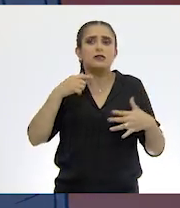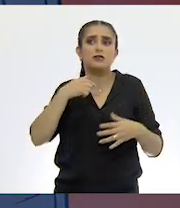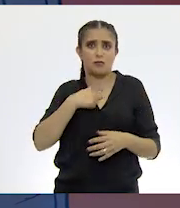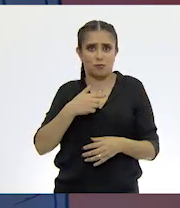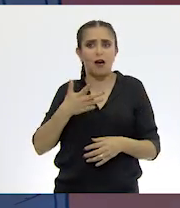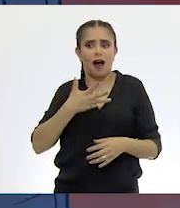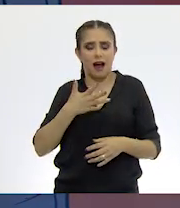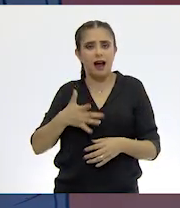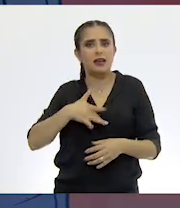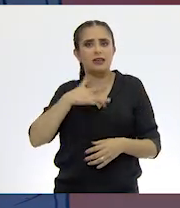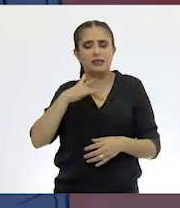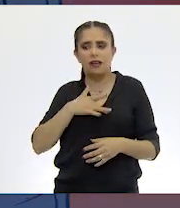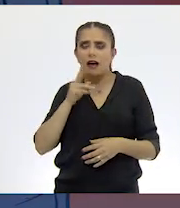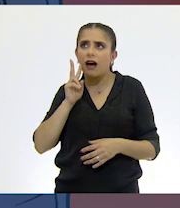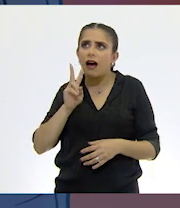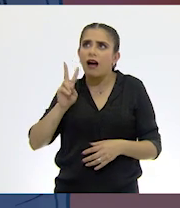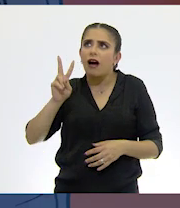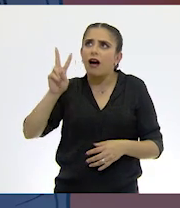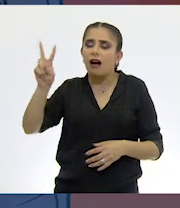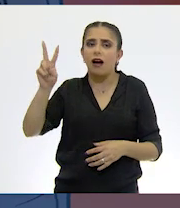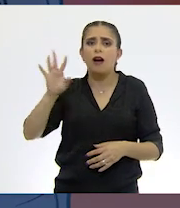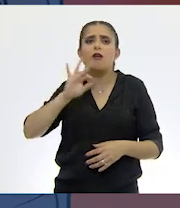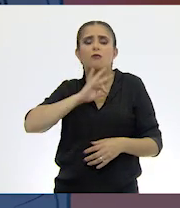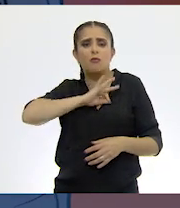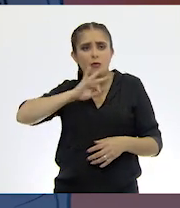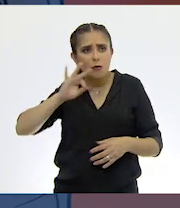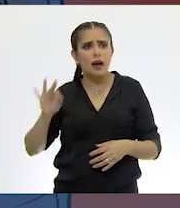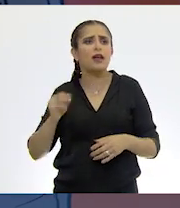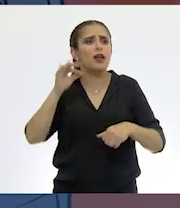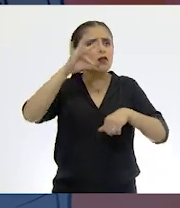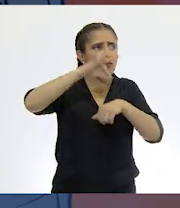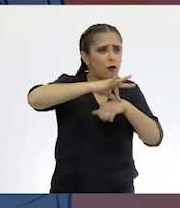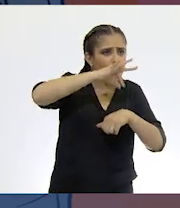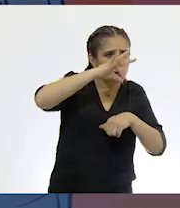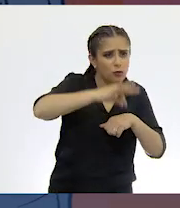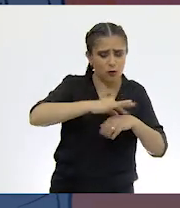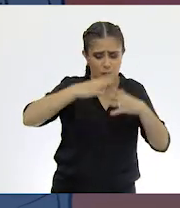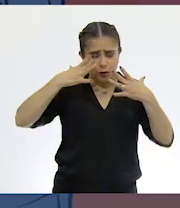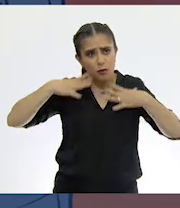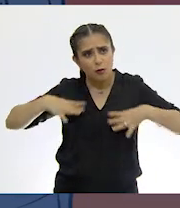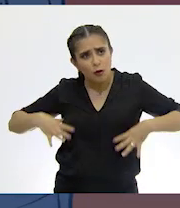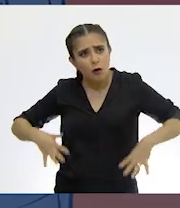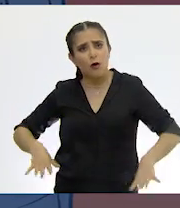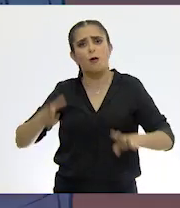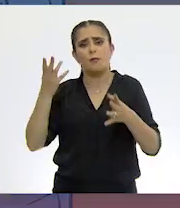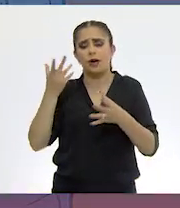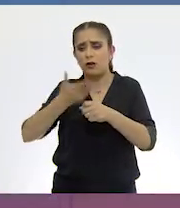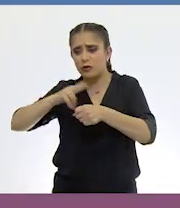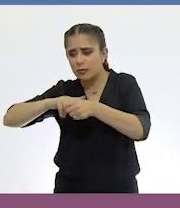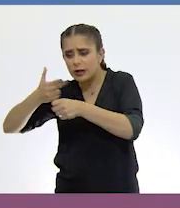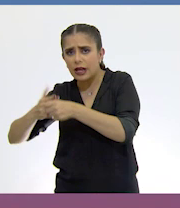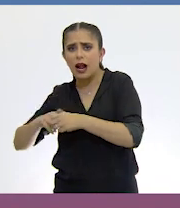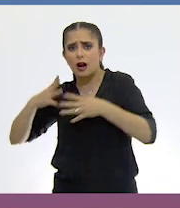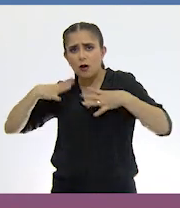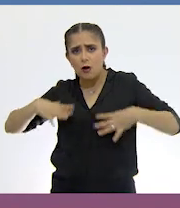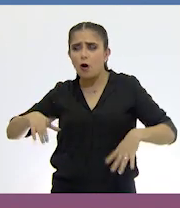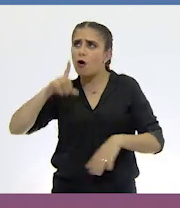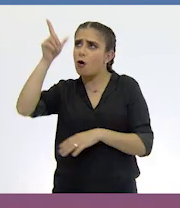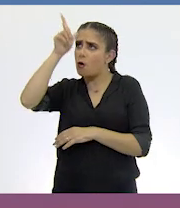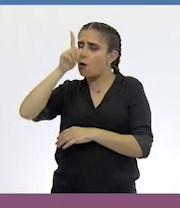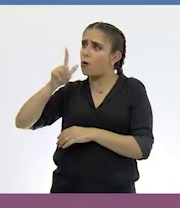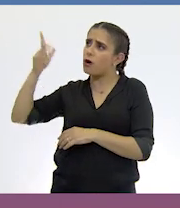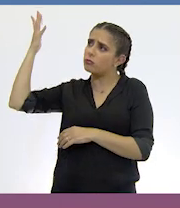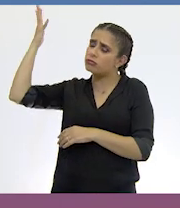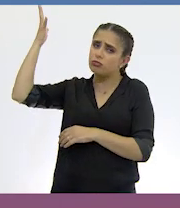clínicas. Se puede dar de postre a los niños cuando no se han dormido. Y unas gotas de luna en